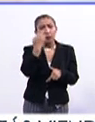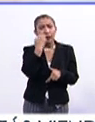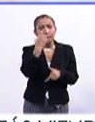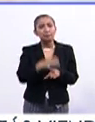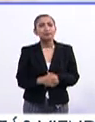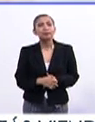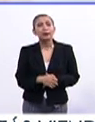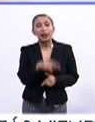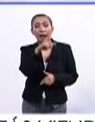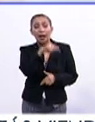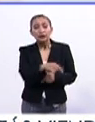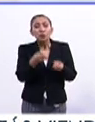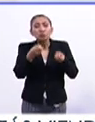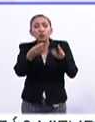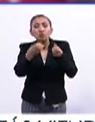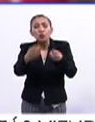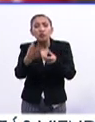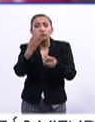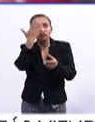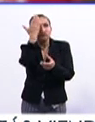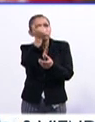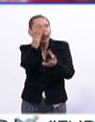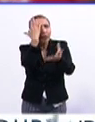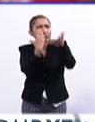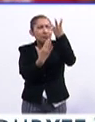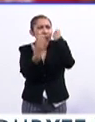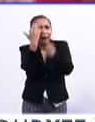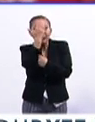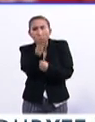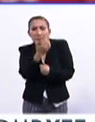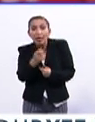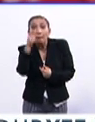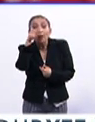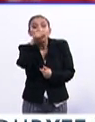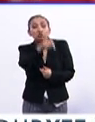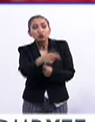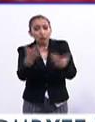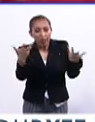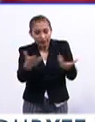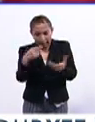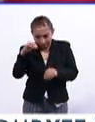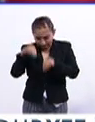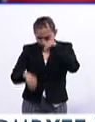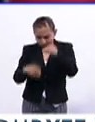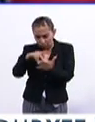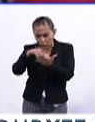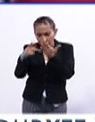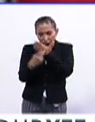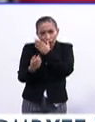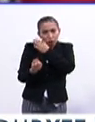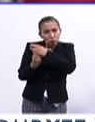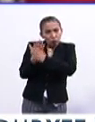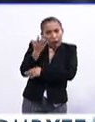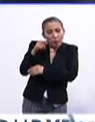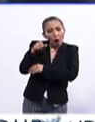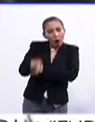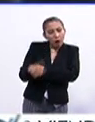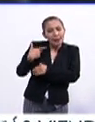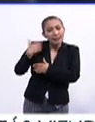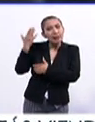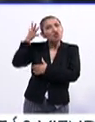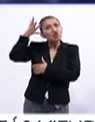les basta de las competencias de habilidades para generar proyectos innovadores y de